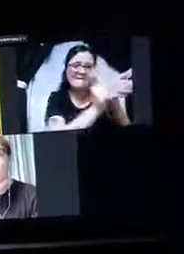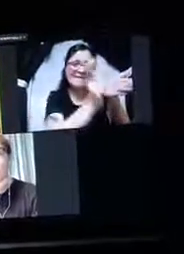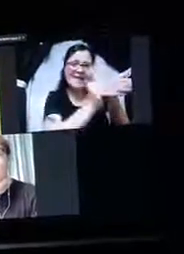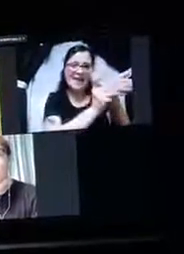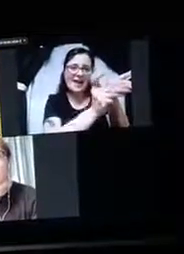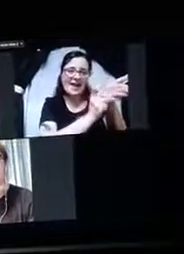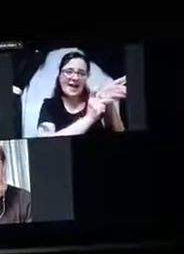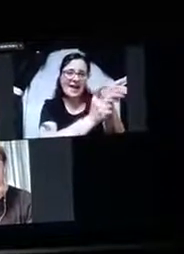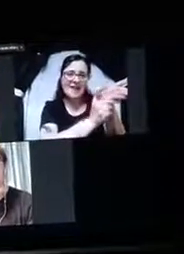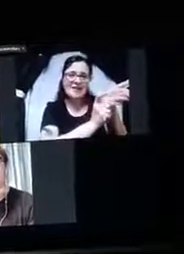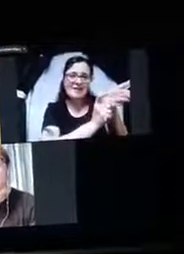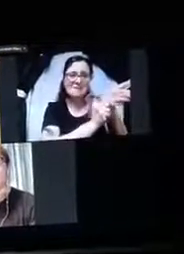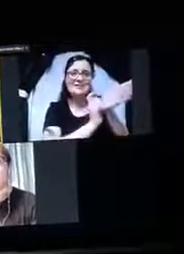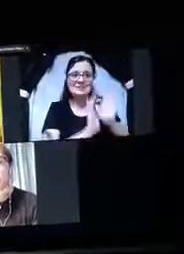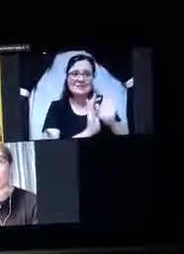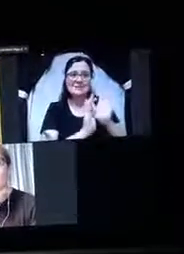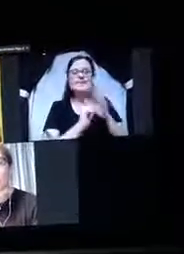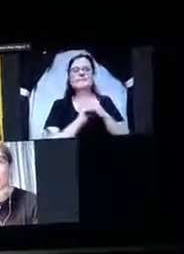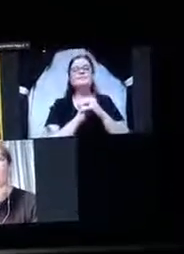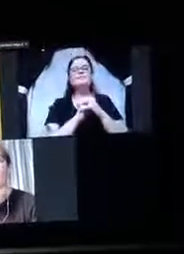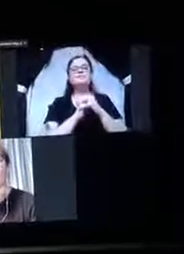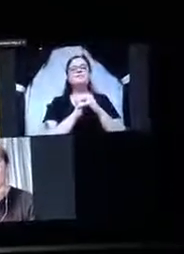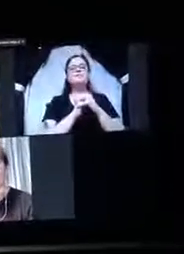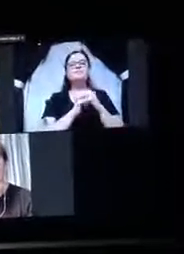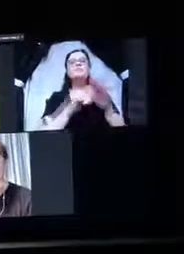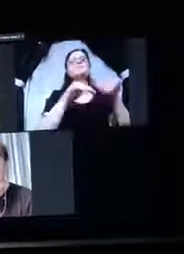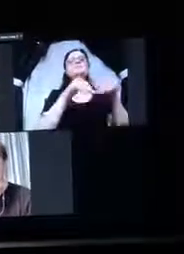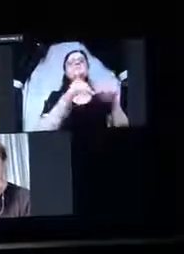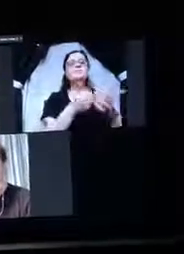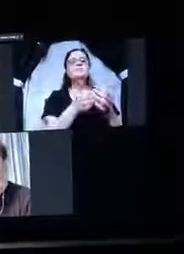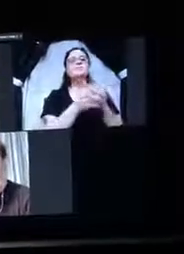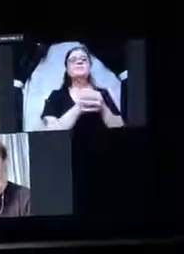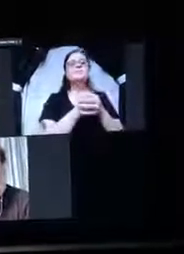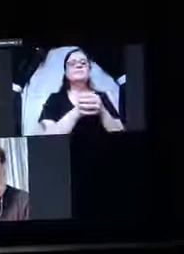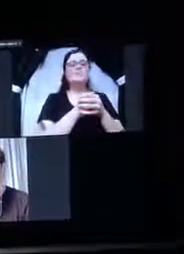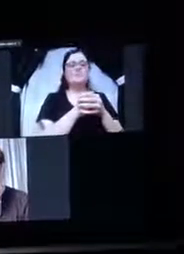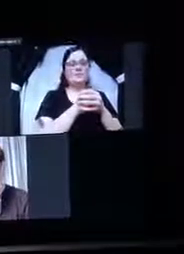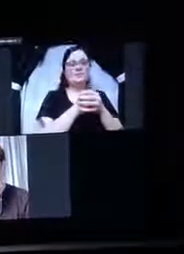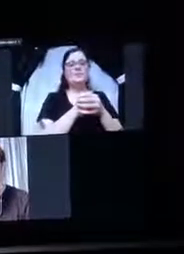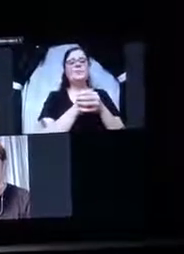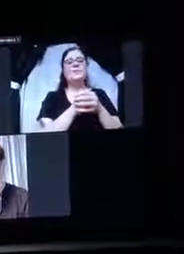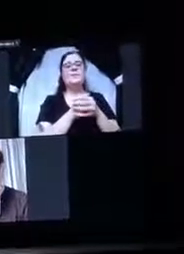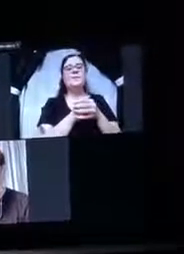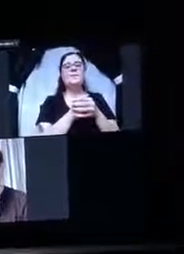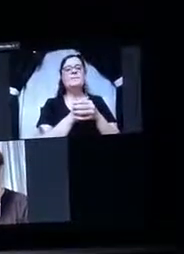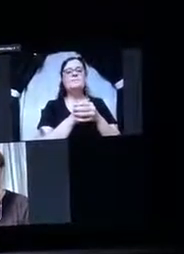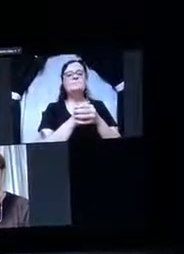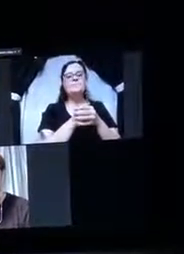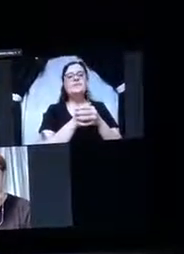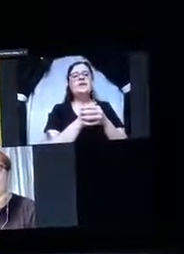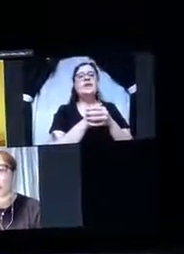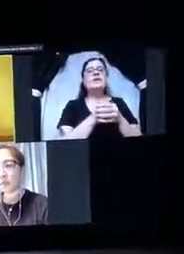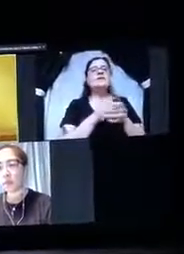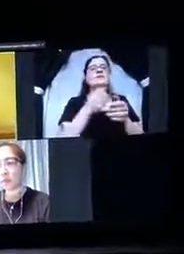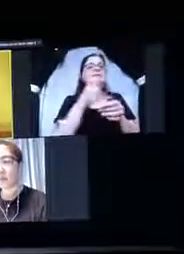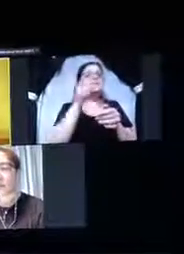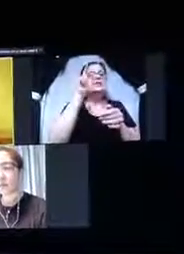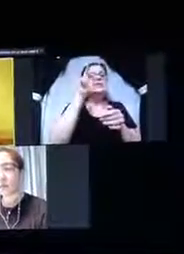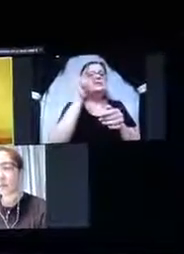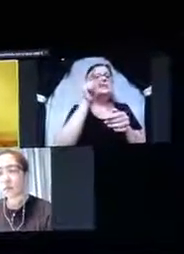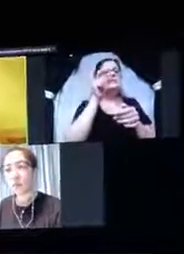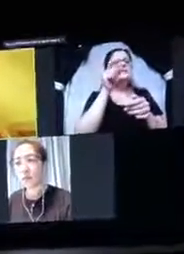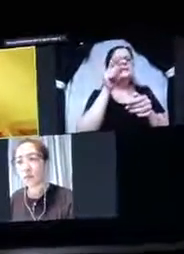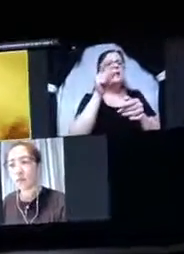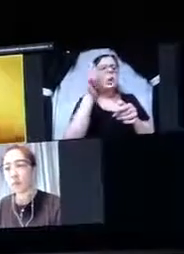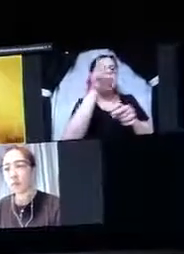la sintaxis del lenguaje escrito, ¿sí? En la persona, al principio se originó este método pensado